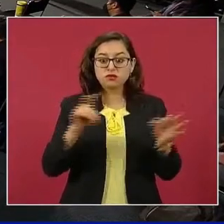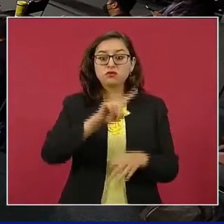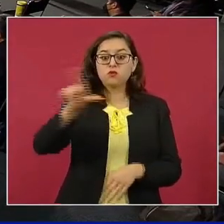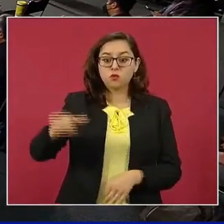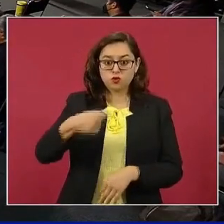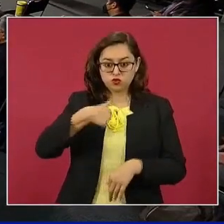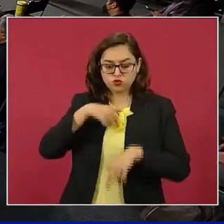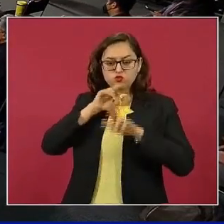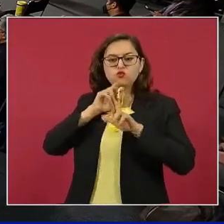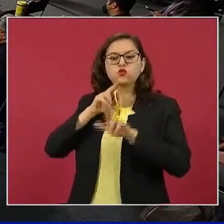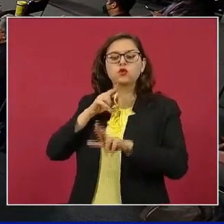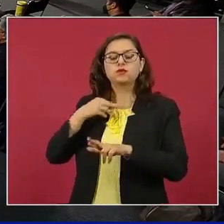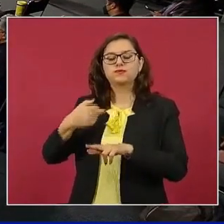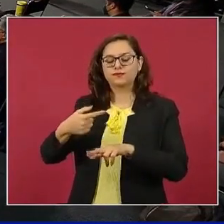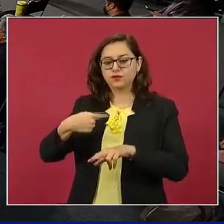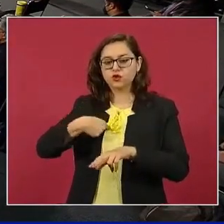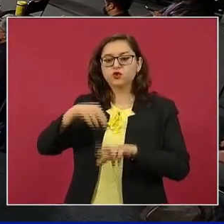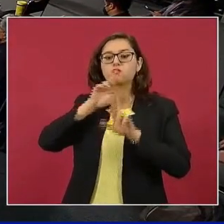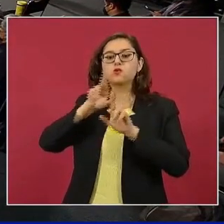respondí.